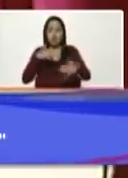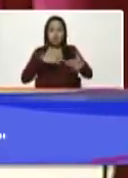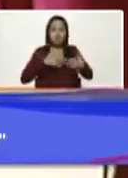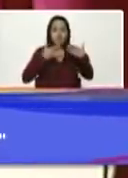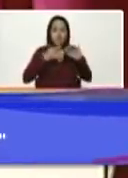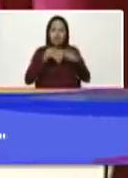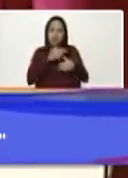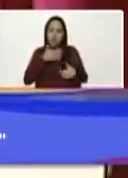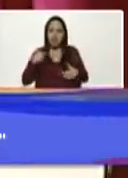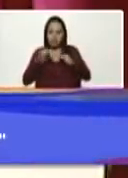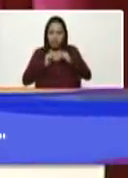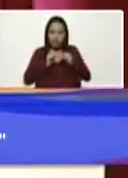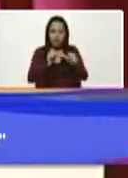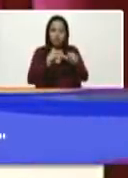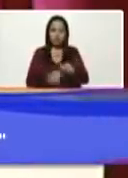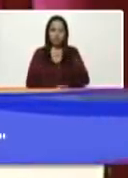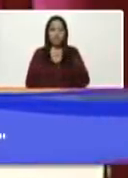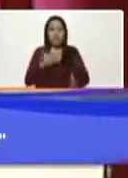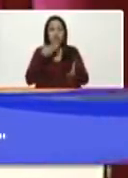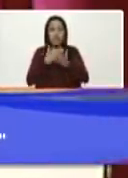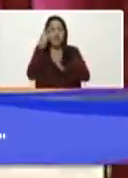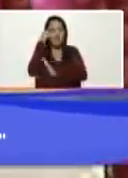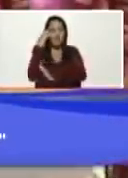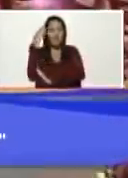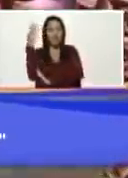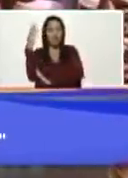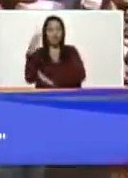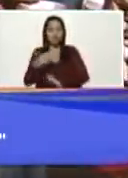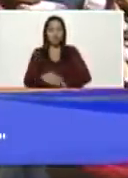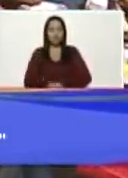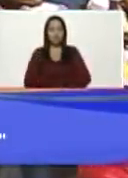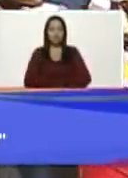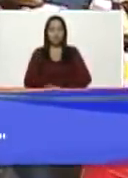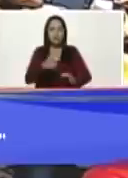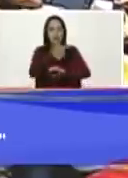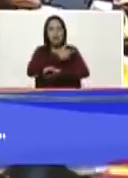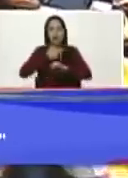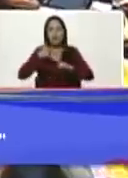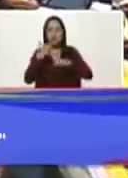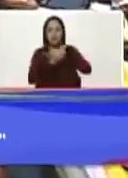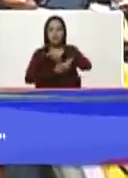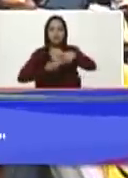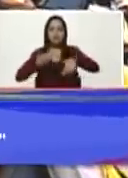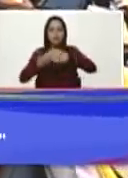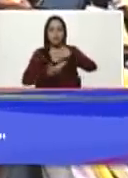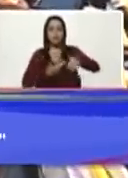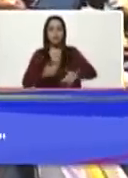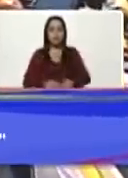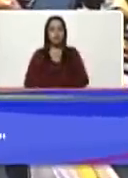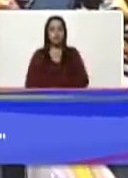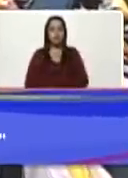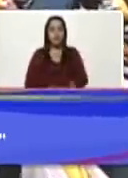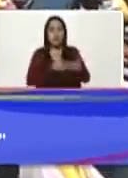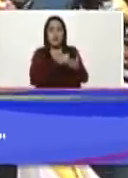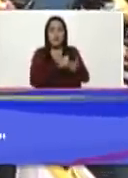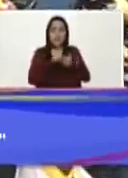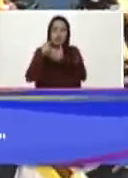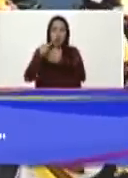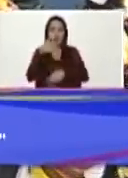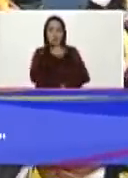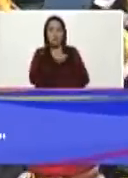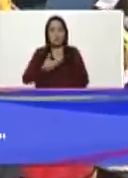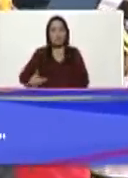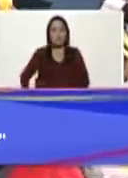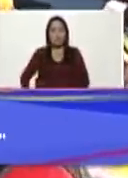continuar. Que gracias a Dios Todopoderoso y al gobierno revolucionario liderado por el